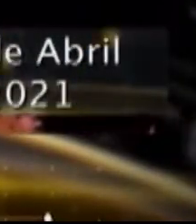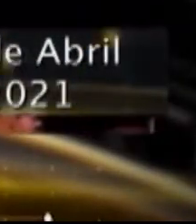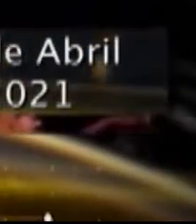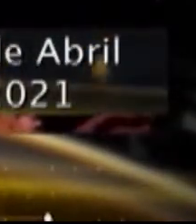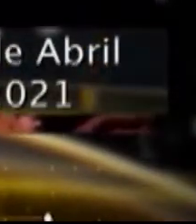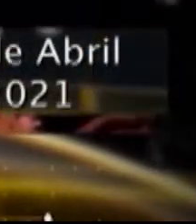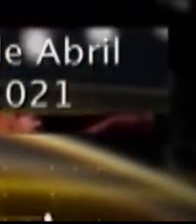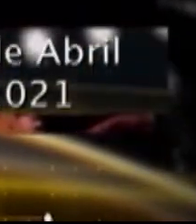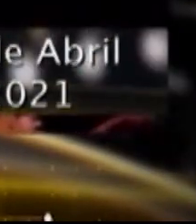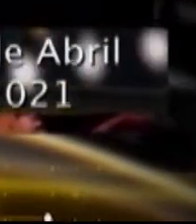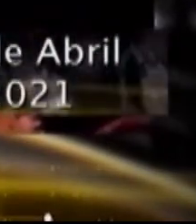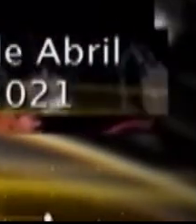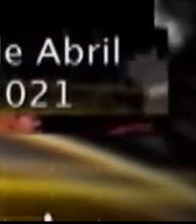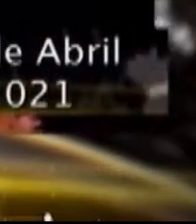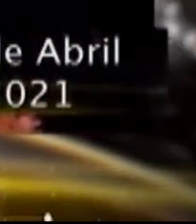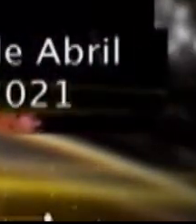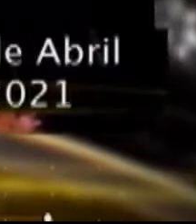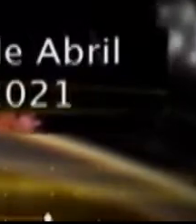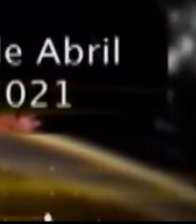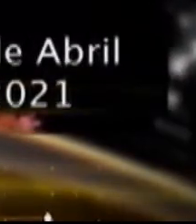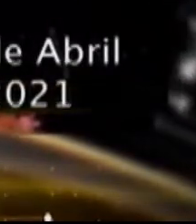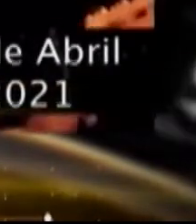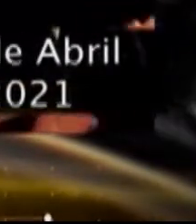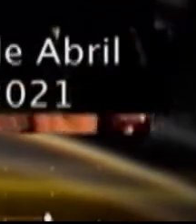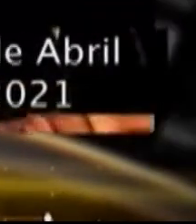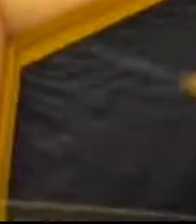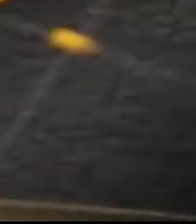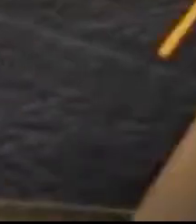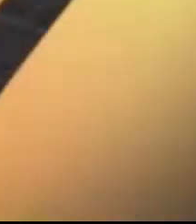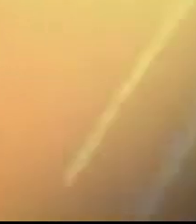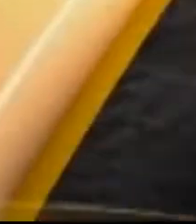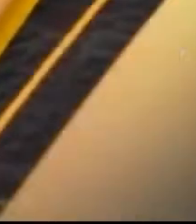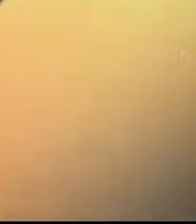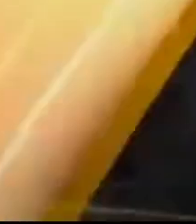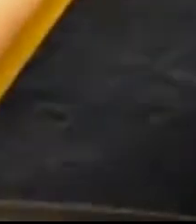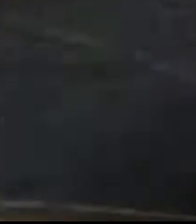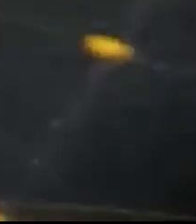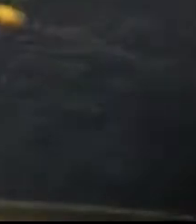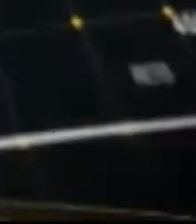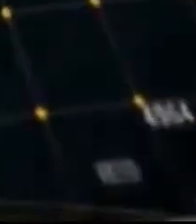infantil a través de la música. Bienvenidos, iniciamos.